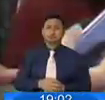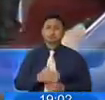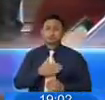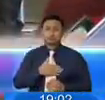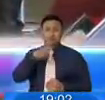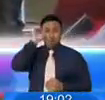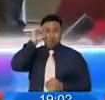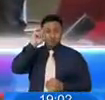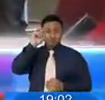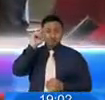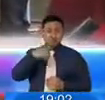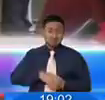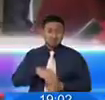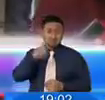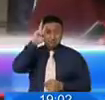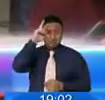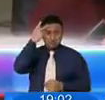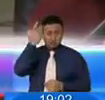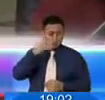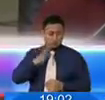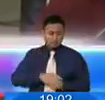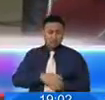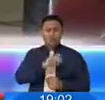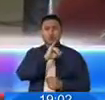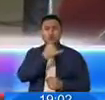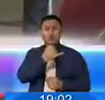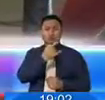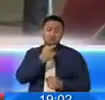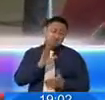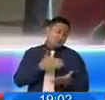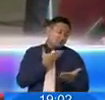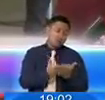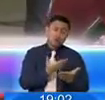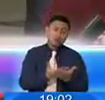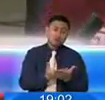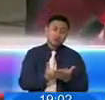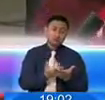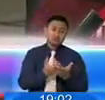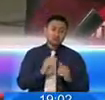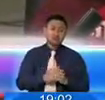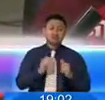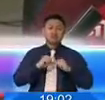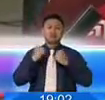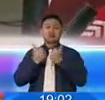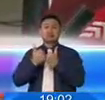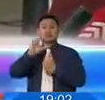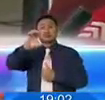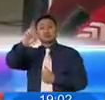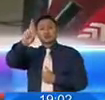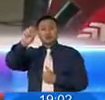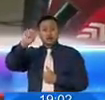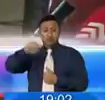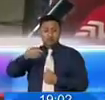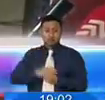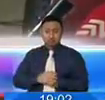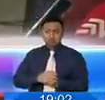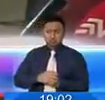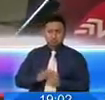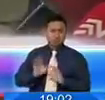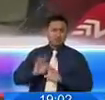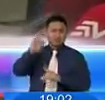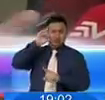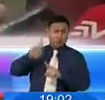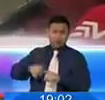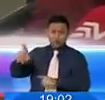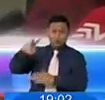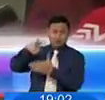de opinión. La resolución del jueves fue una propuesta presentada por un legislador de Creo. No estuvimos de acuerdo con el